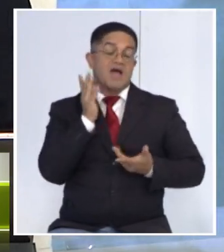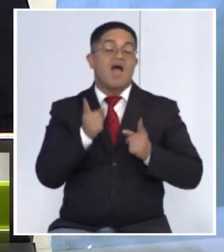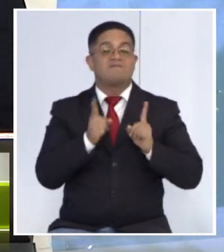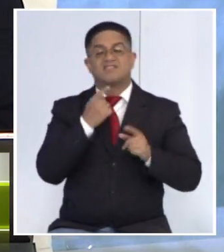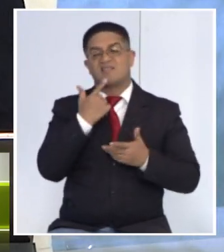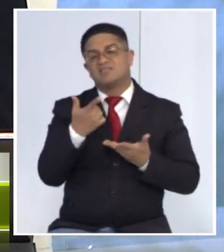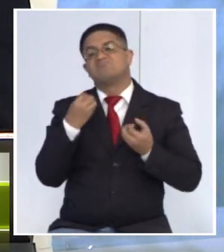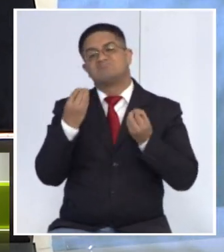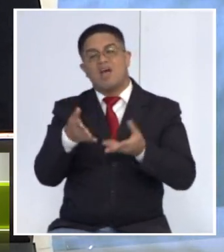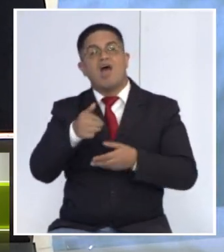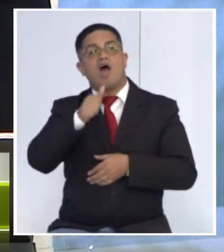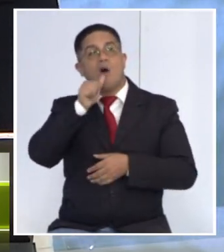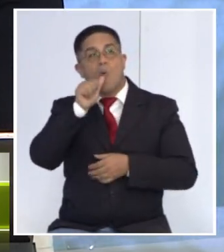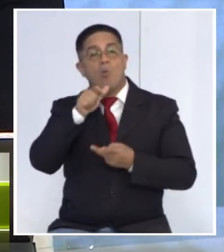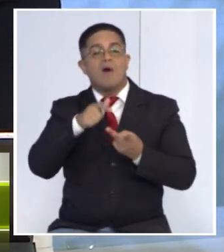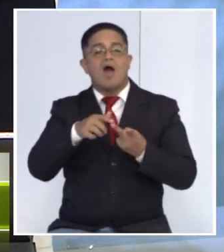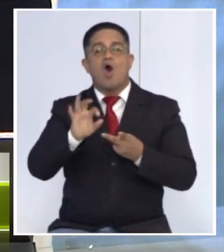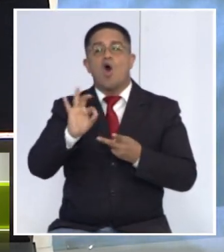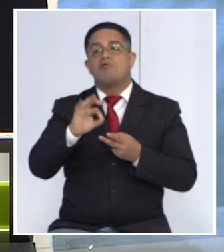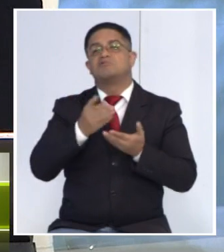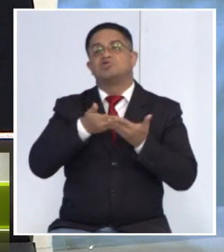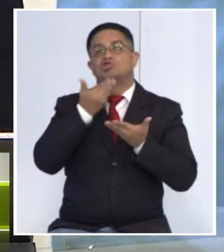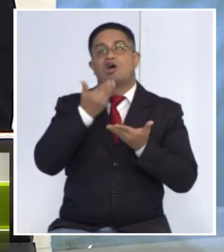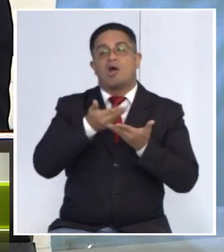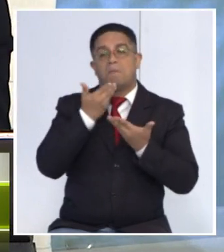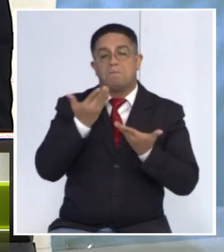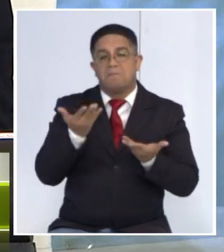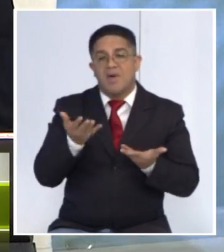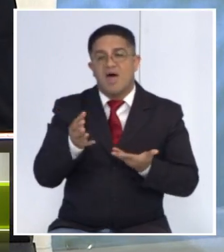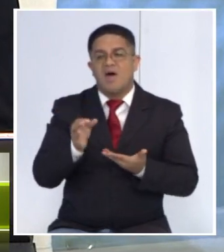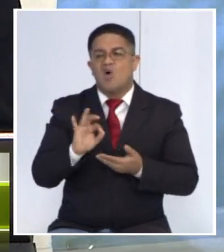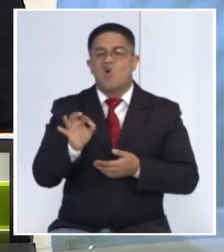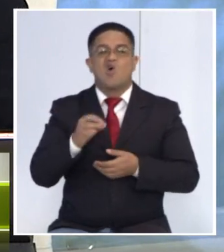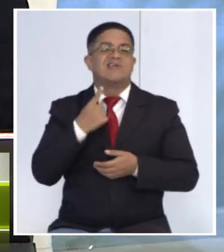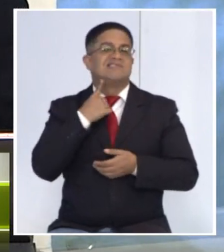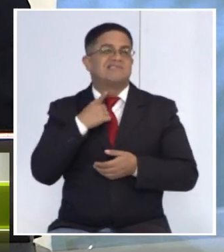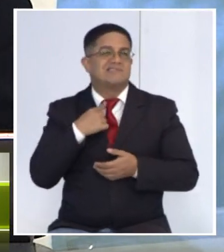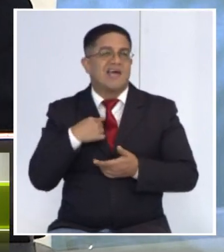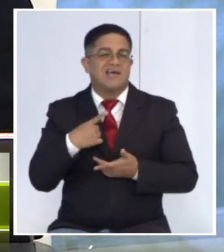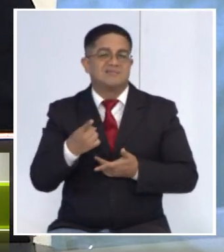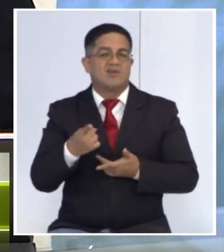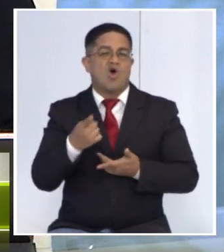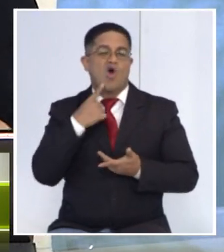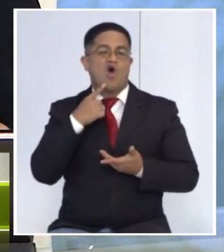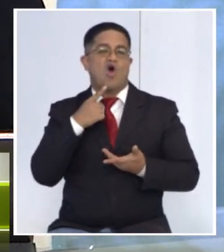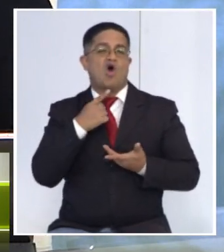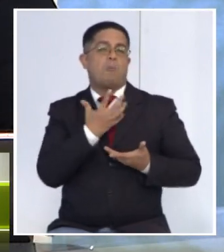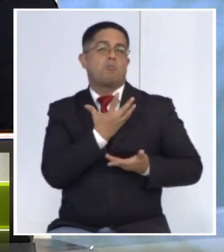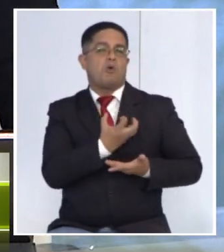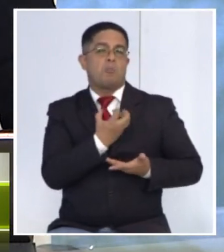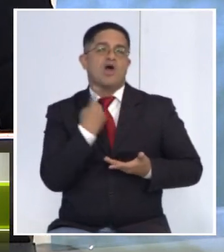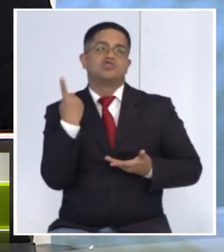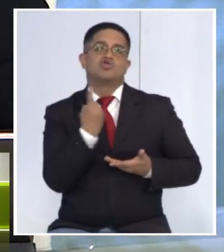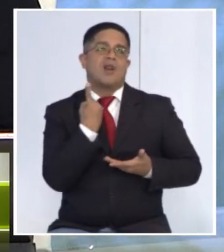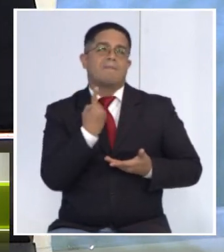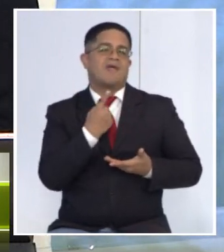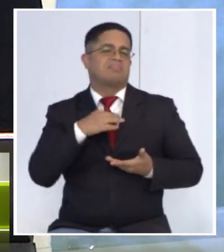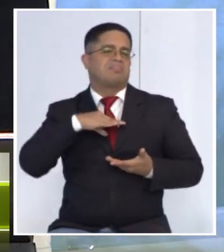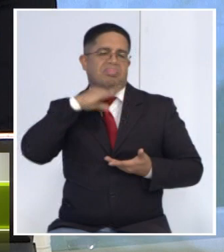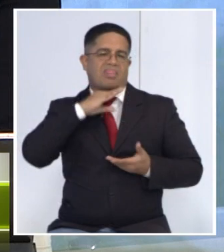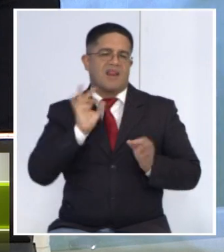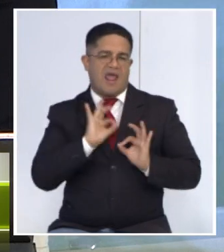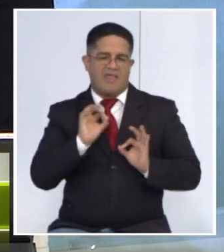darle agua, agregarle una sopita, pero el niño le va a dar sed o eso no le va a llenar. ¿Esto realmente son mitos o